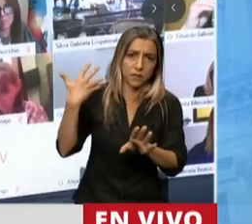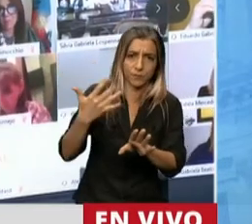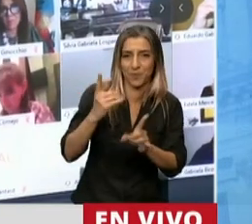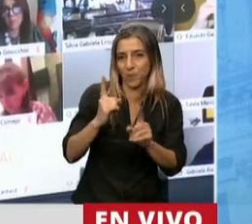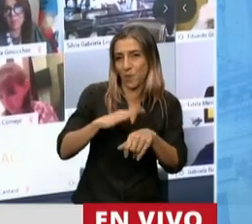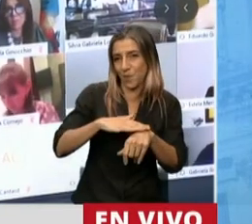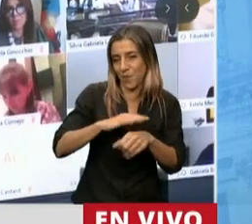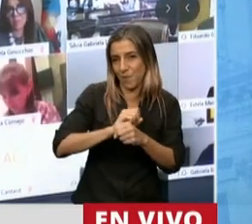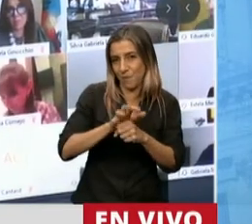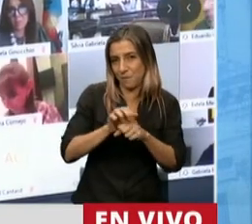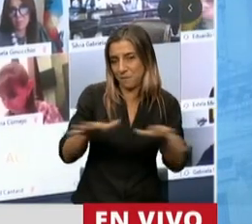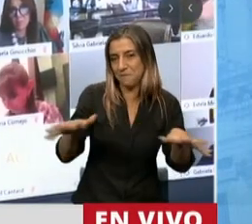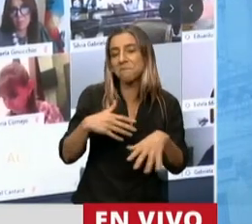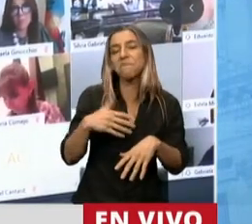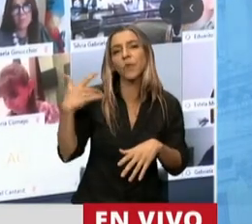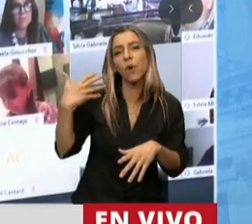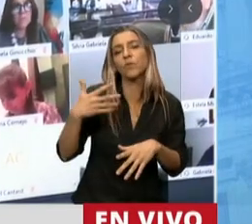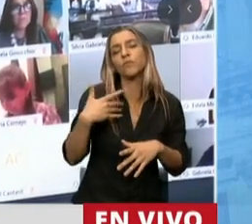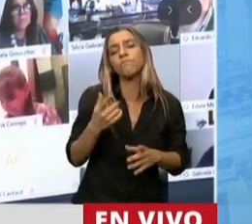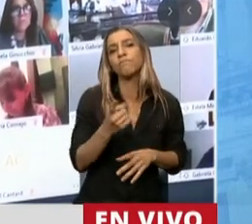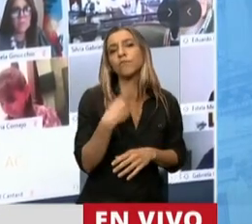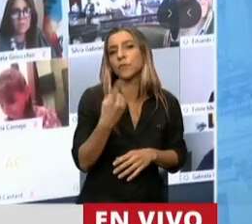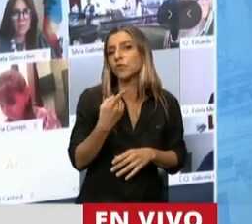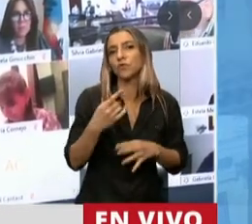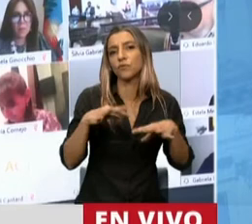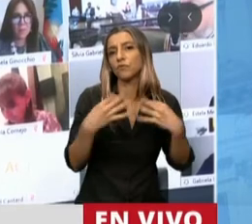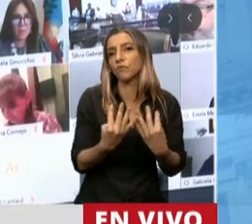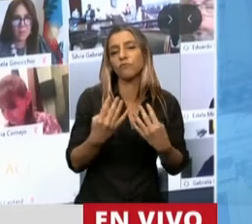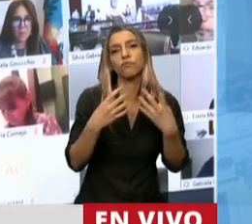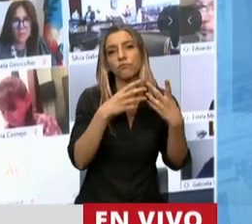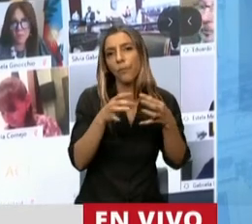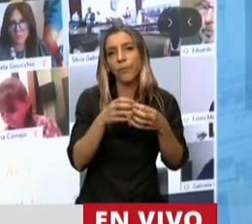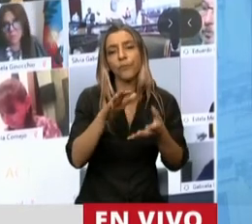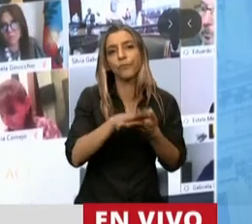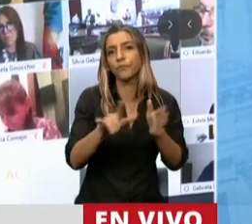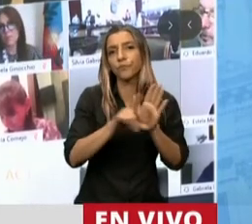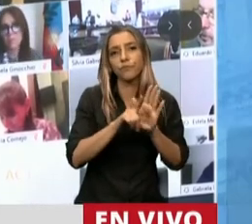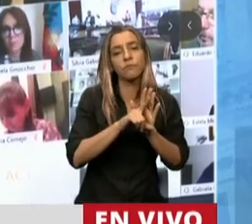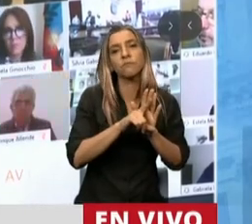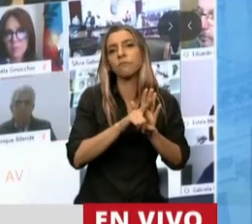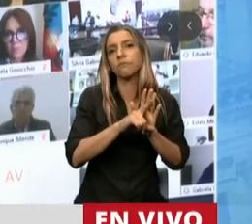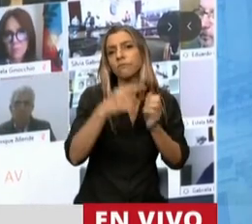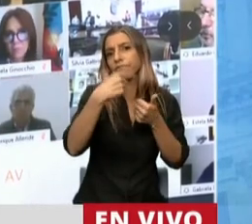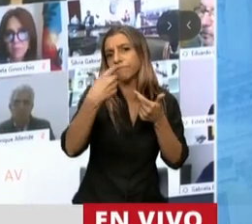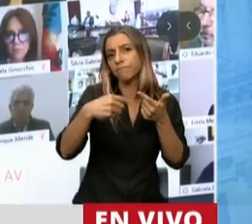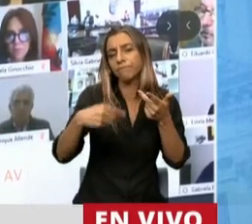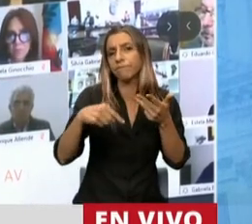pandemia, esta Cámara está tratando leyes que son de trascendental